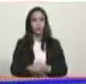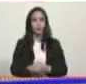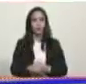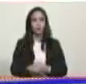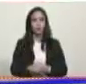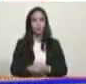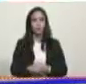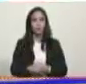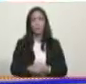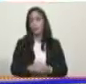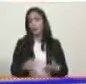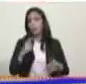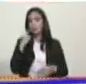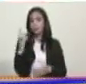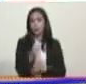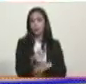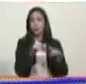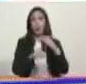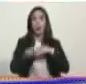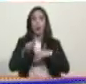ser los vértices de la gran misión